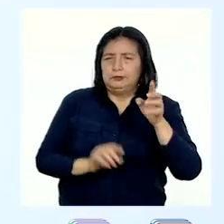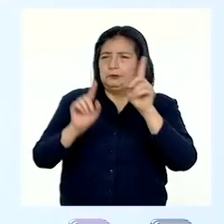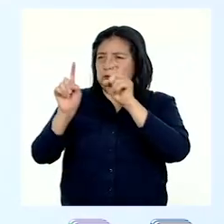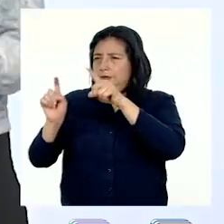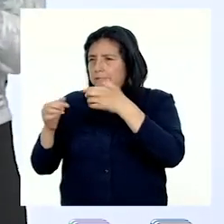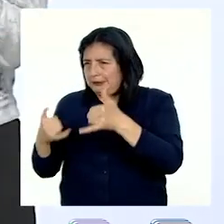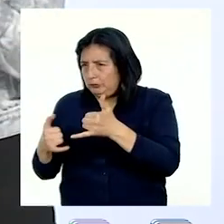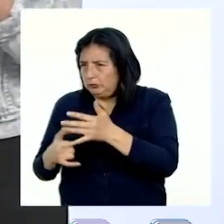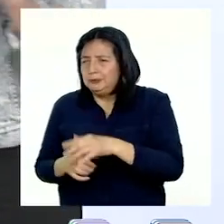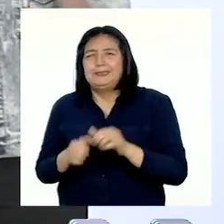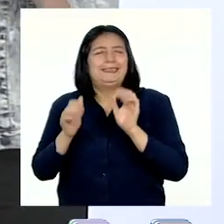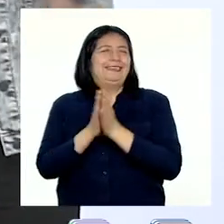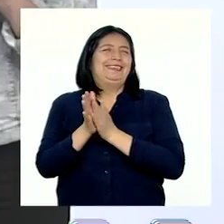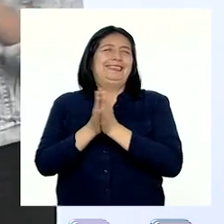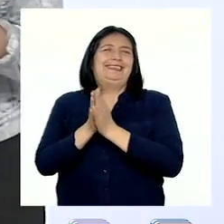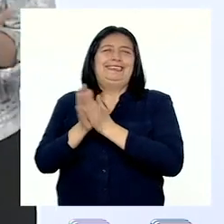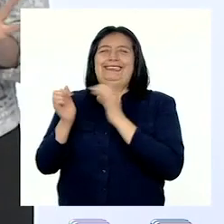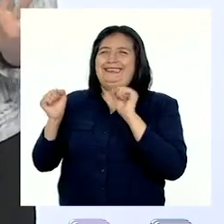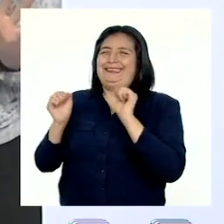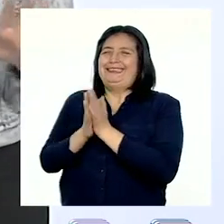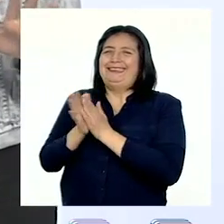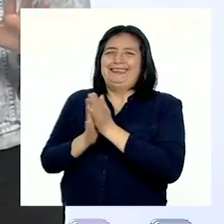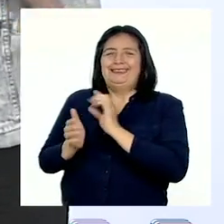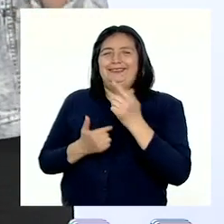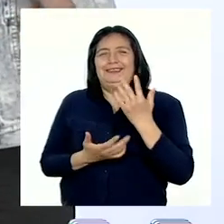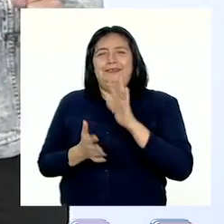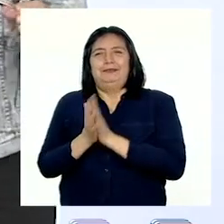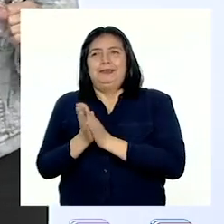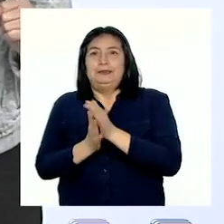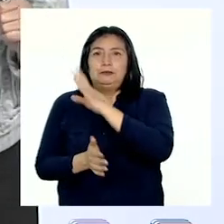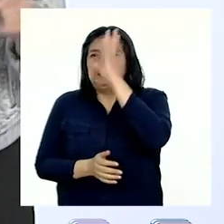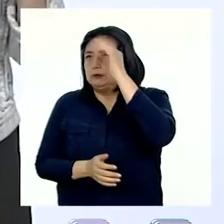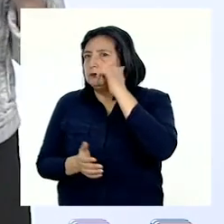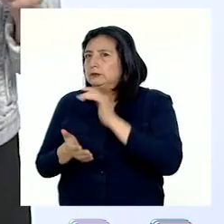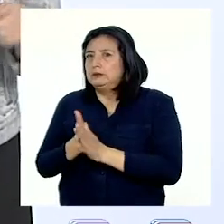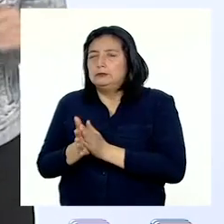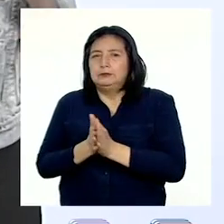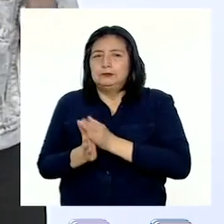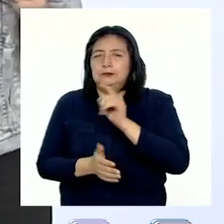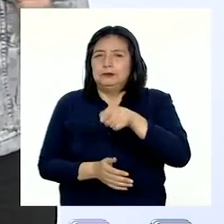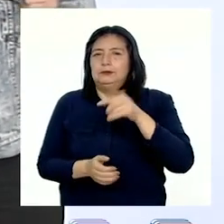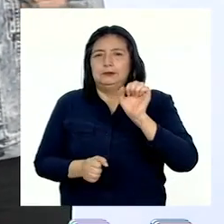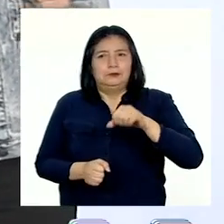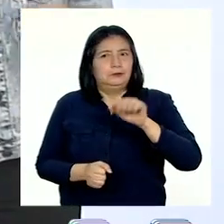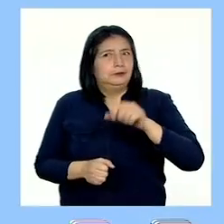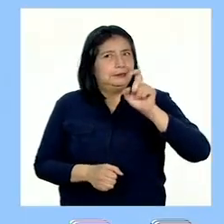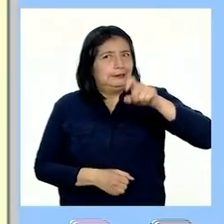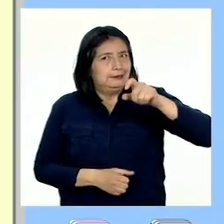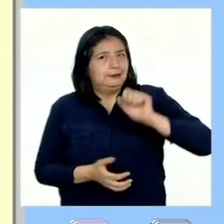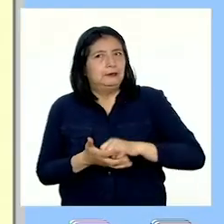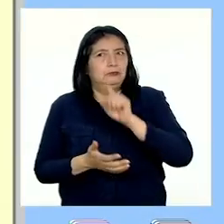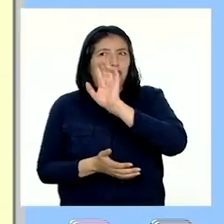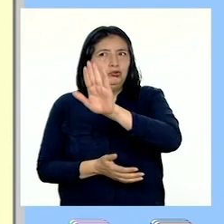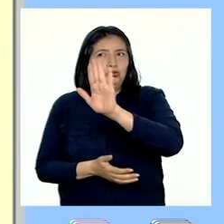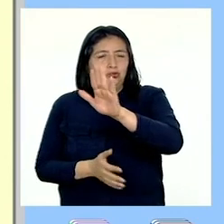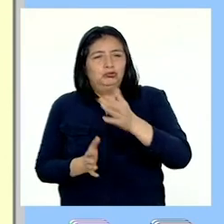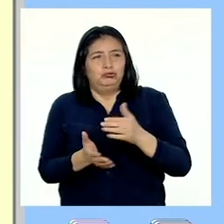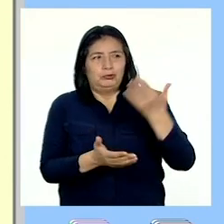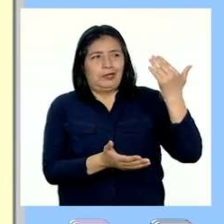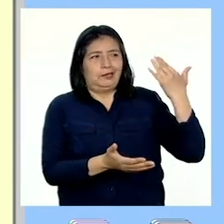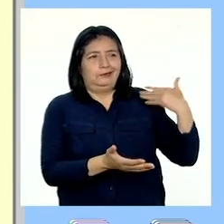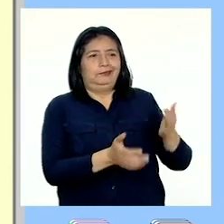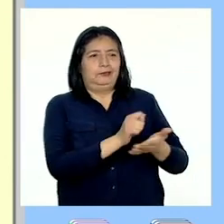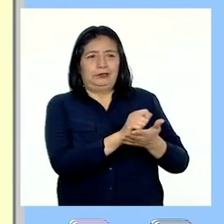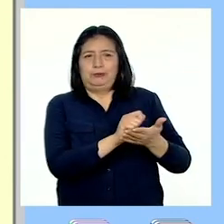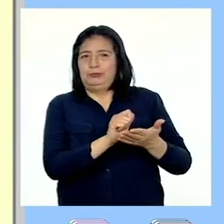el juego? ¡Yeah! Sí, ya no puedo esperar más. Chicas y chicos, para esto sí vamos a necesitar sus apuntes de lo trabajado